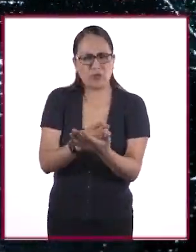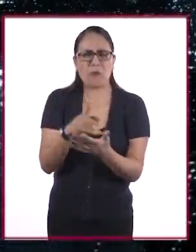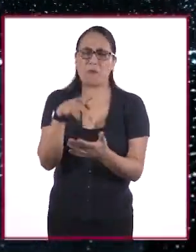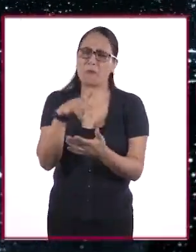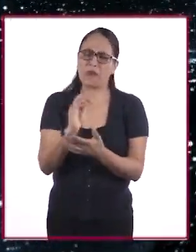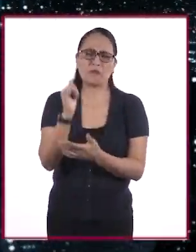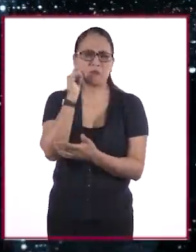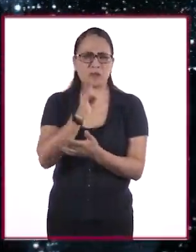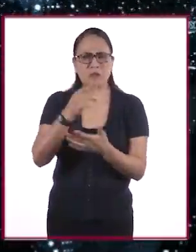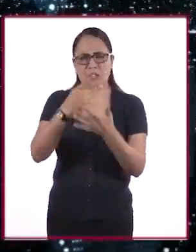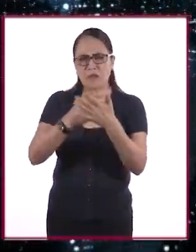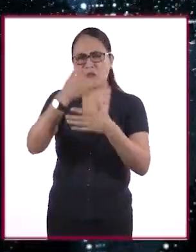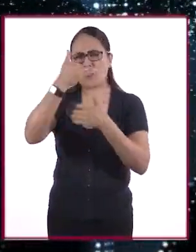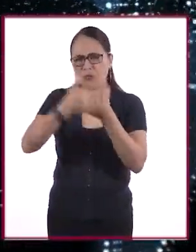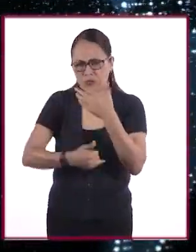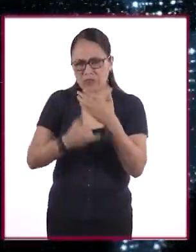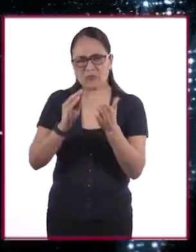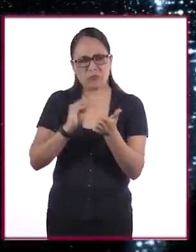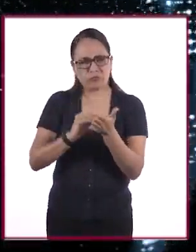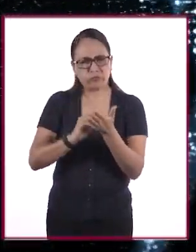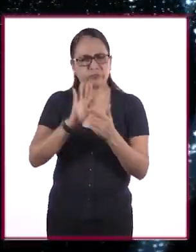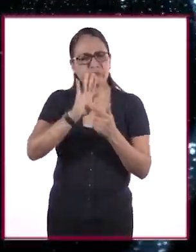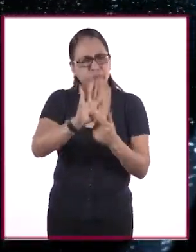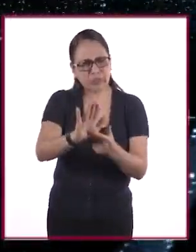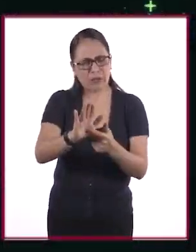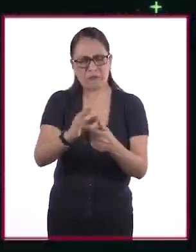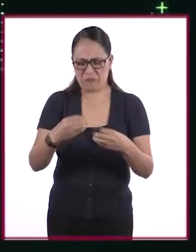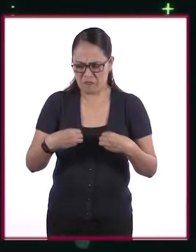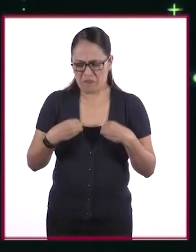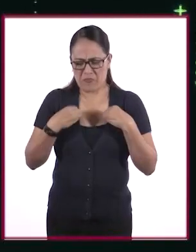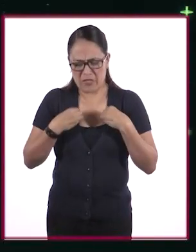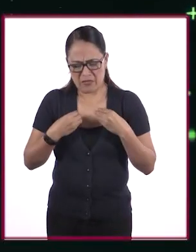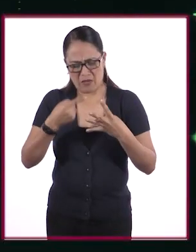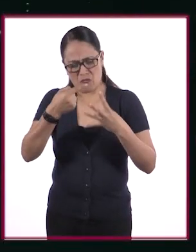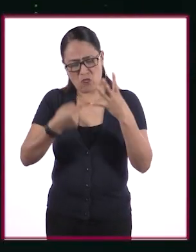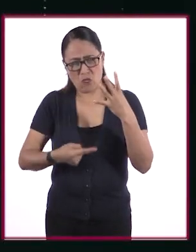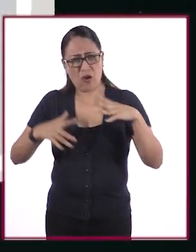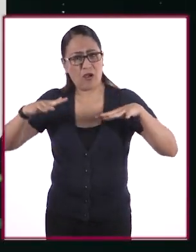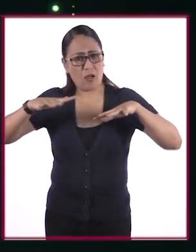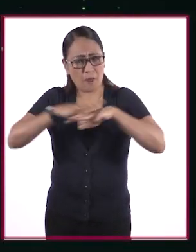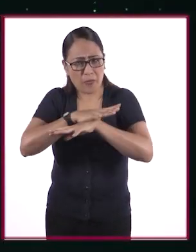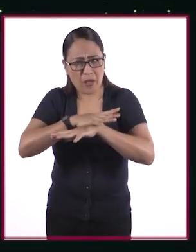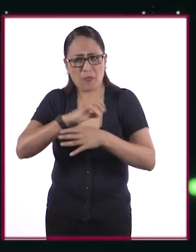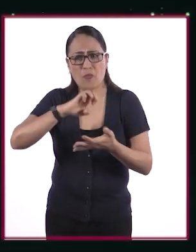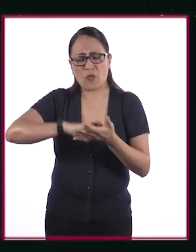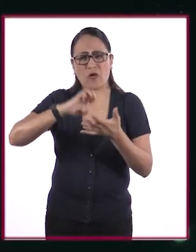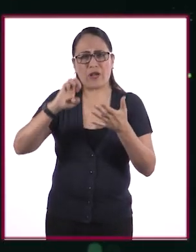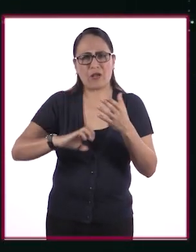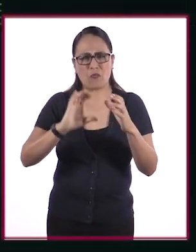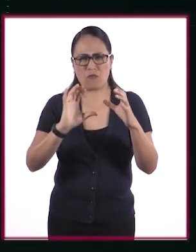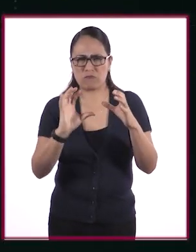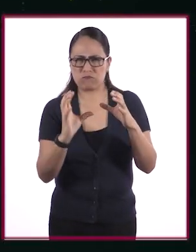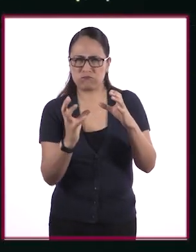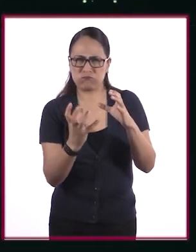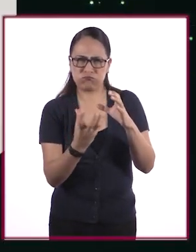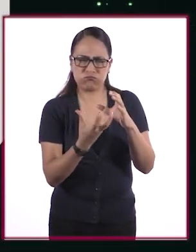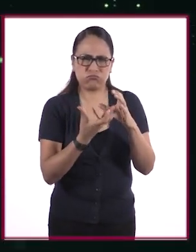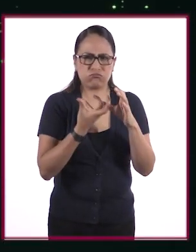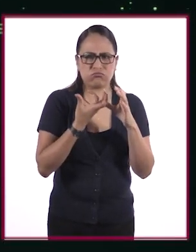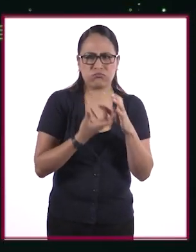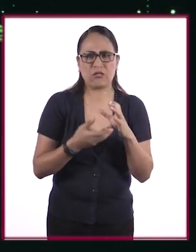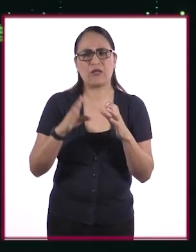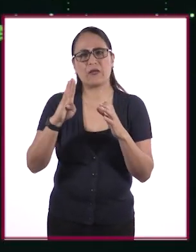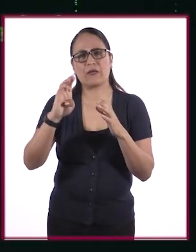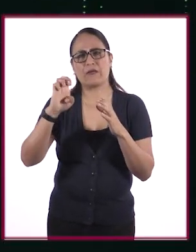desarrollos tecnológicos que terminan impactando en la vida cotidiana. Por ejemplo, el horno de microondas, el